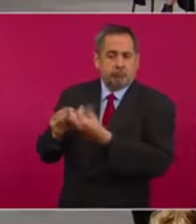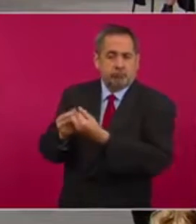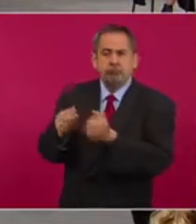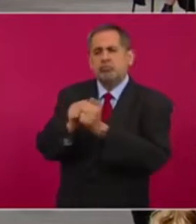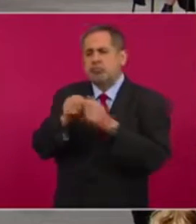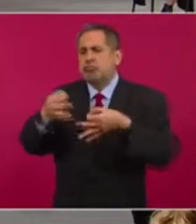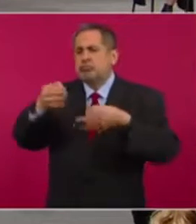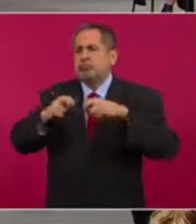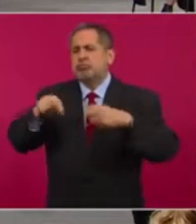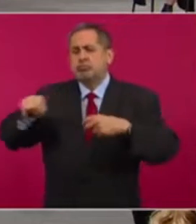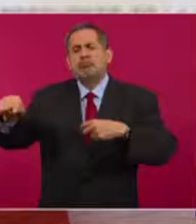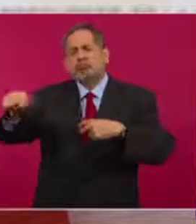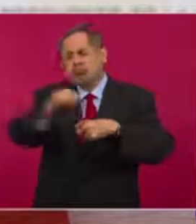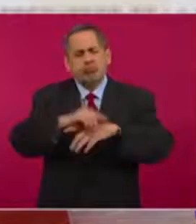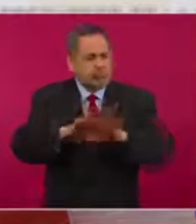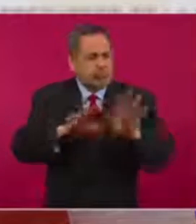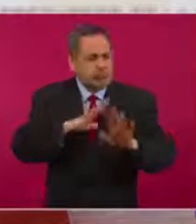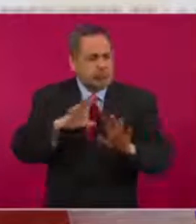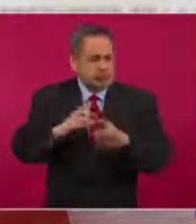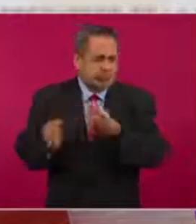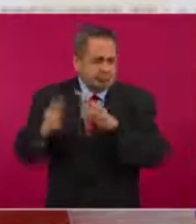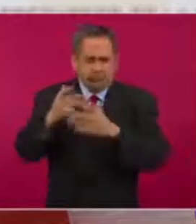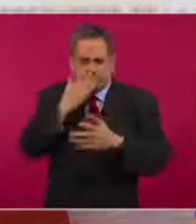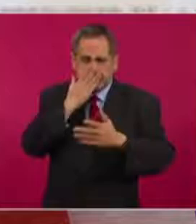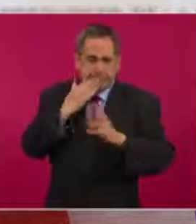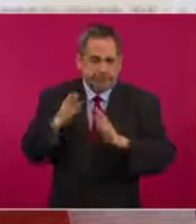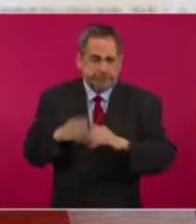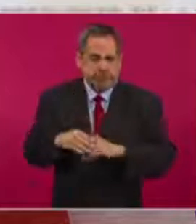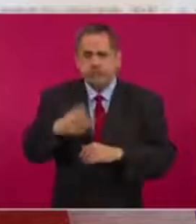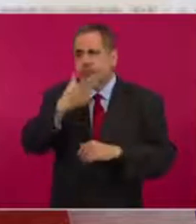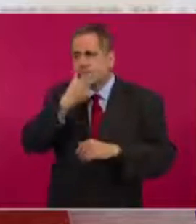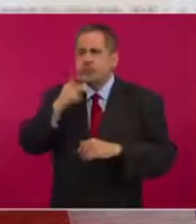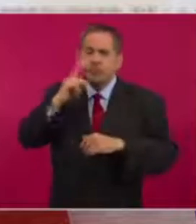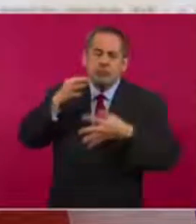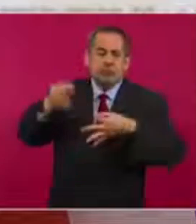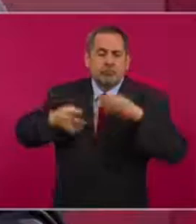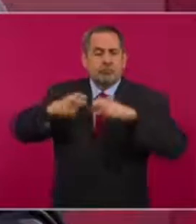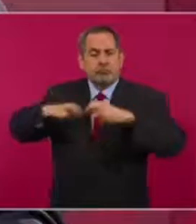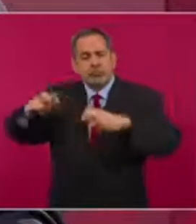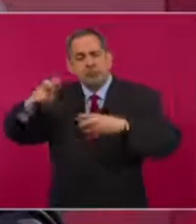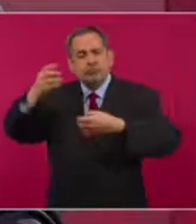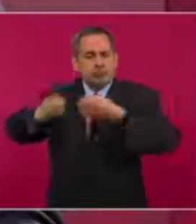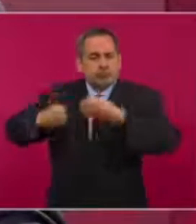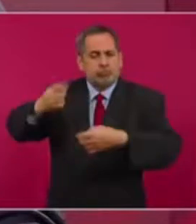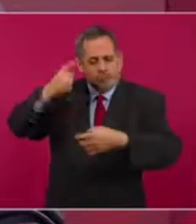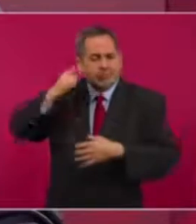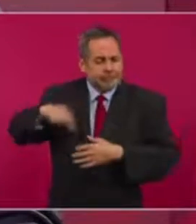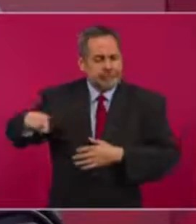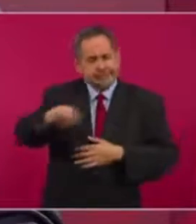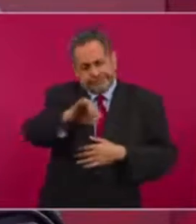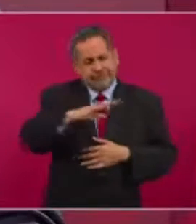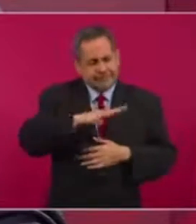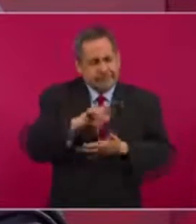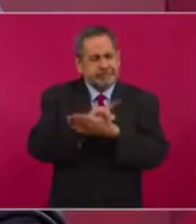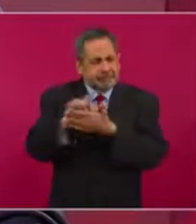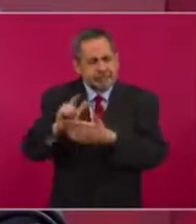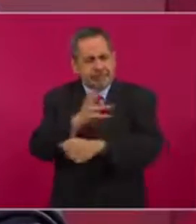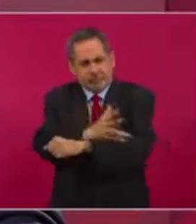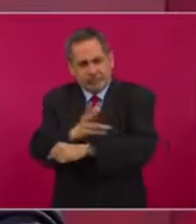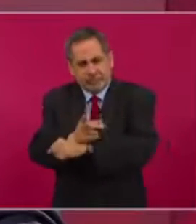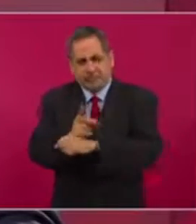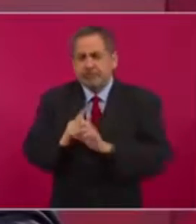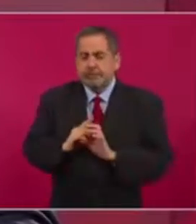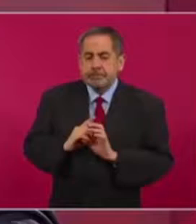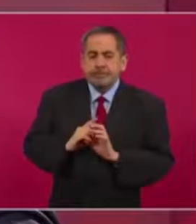ministros, y desde luego magistrados y jueces, pero no son